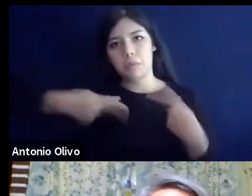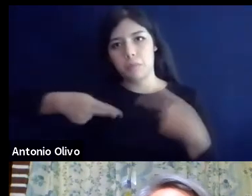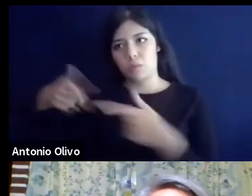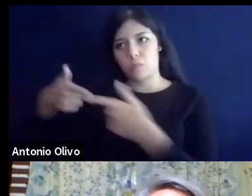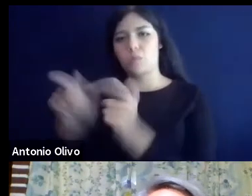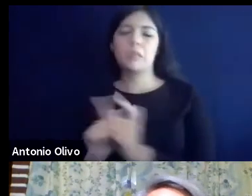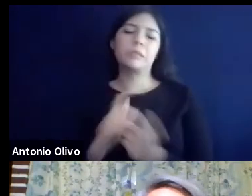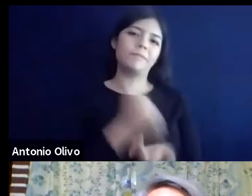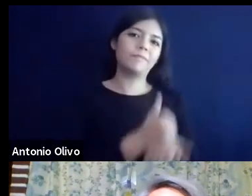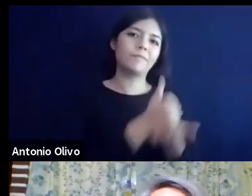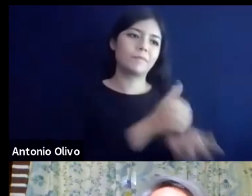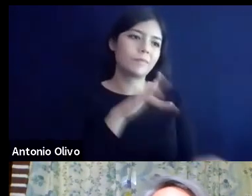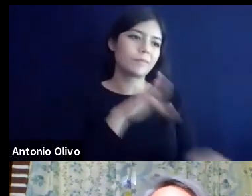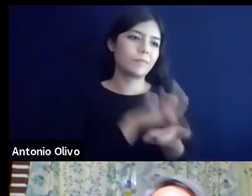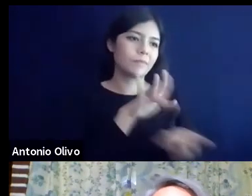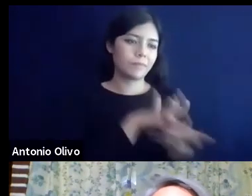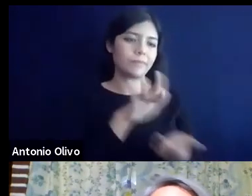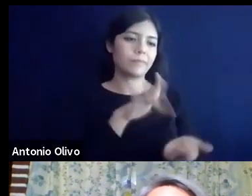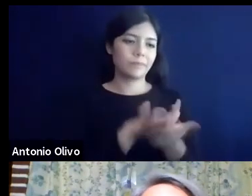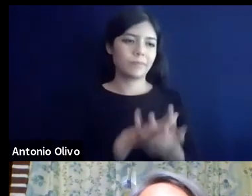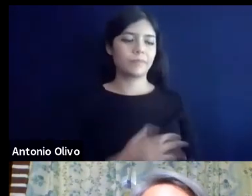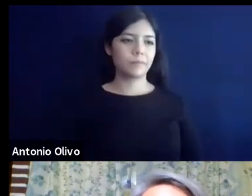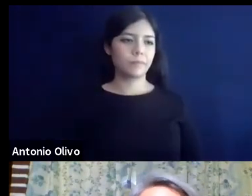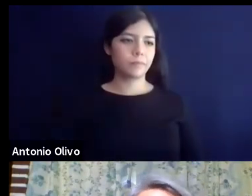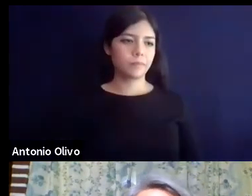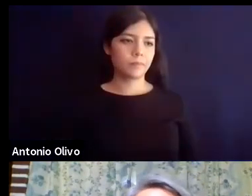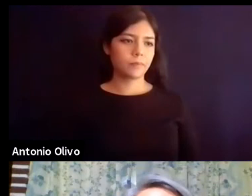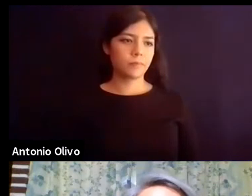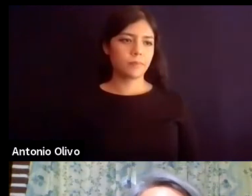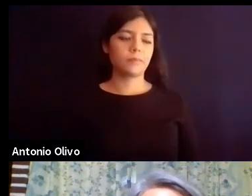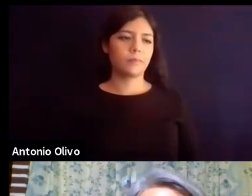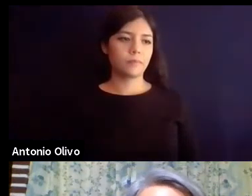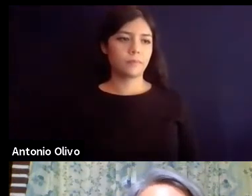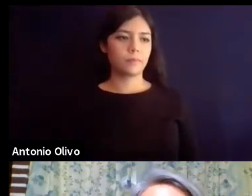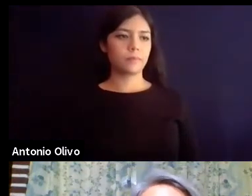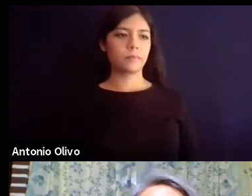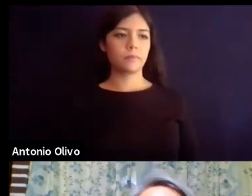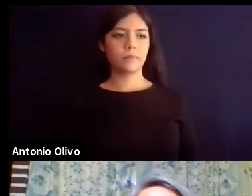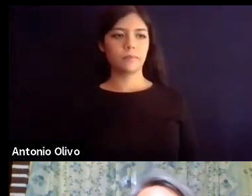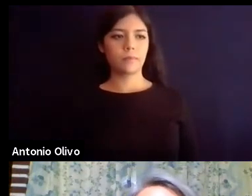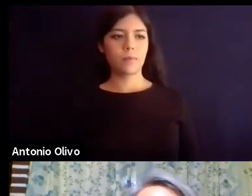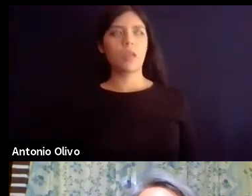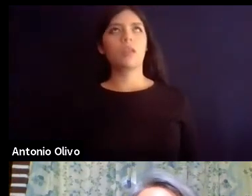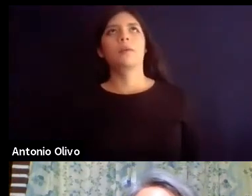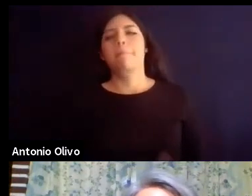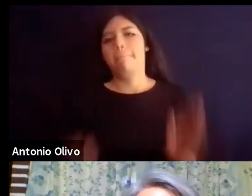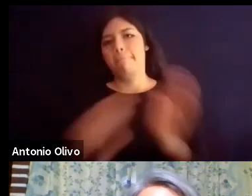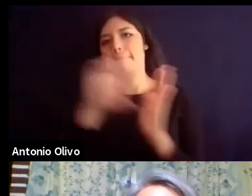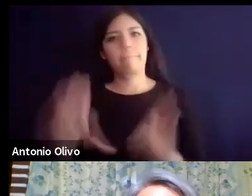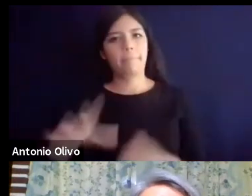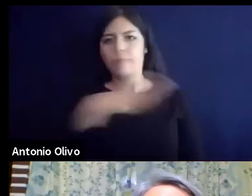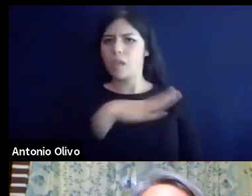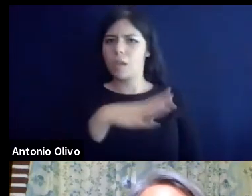Y bueno, el hecho de que vean personas con discapacidad que sí han logrado superarse, que sí han